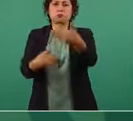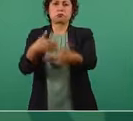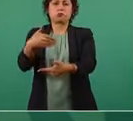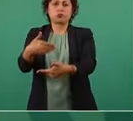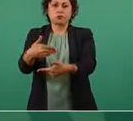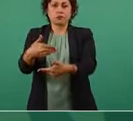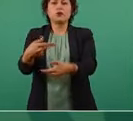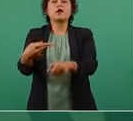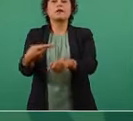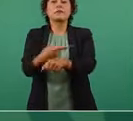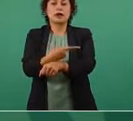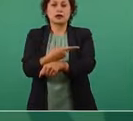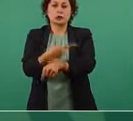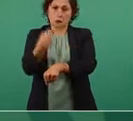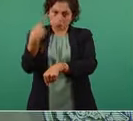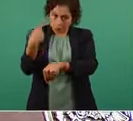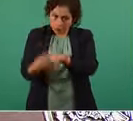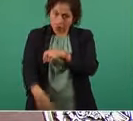retroceder.